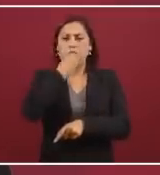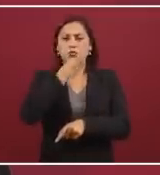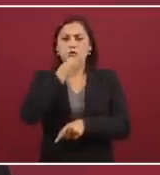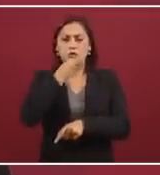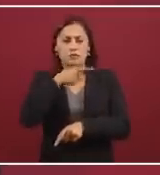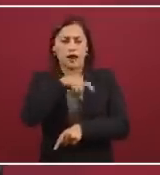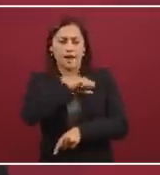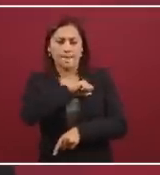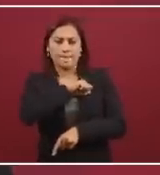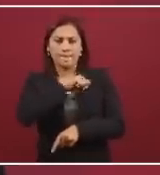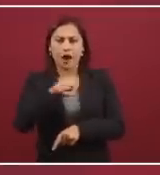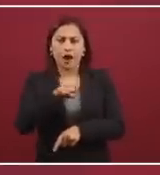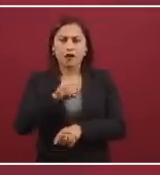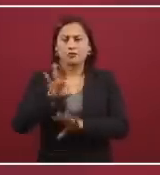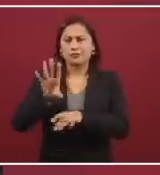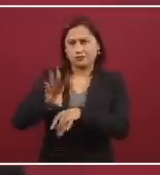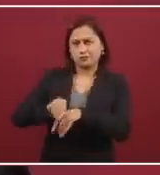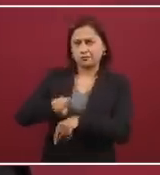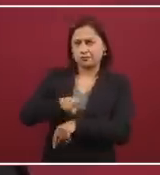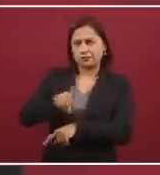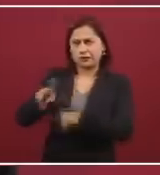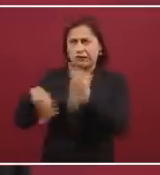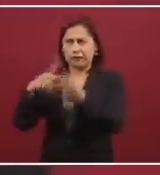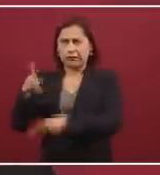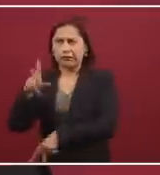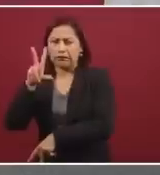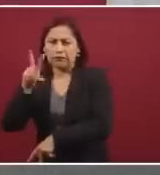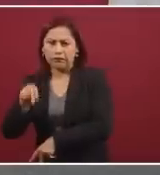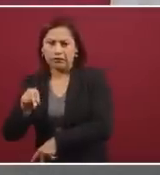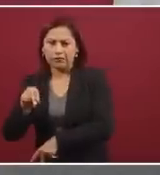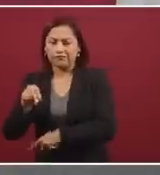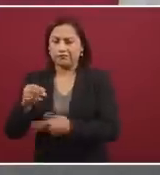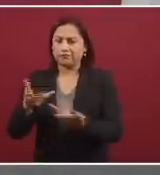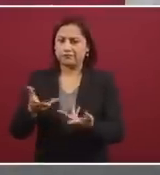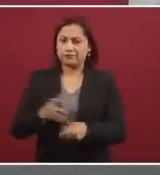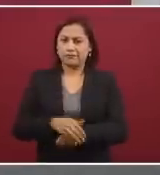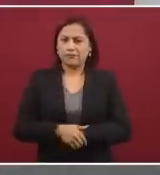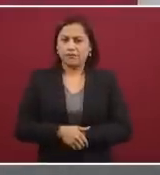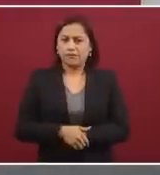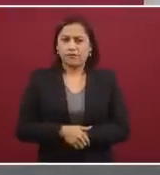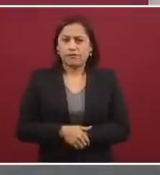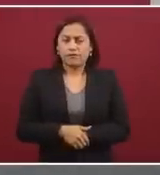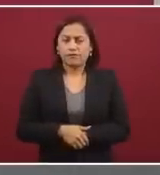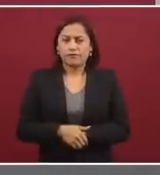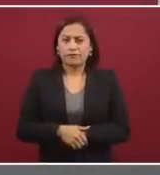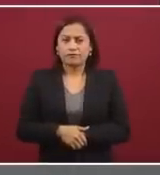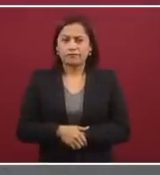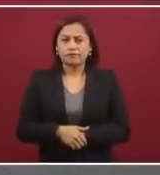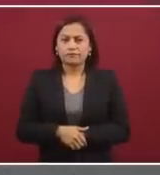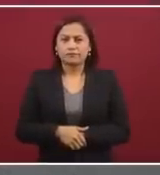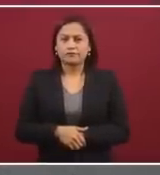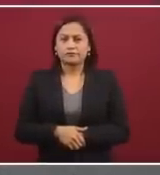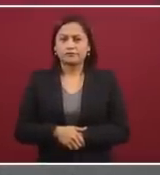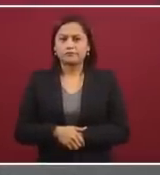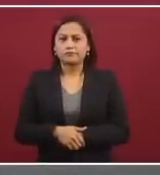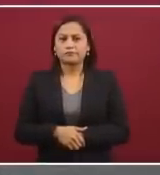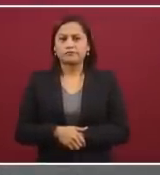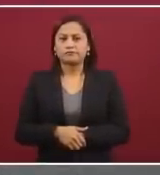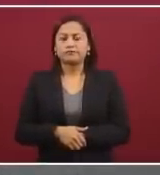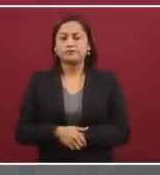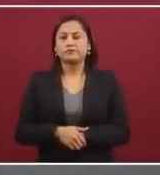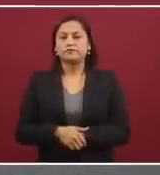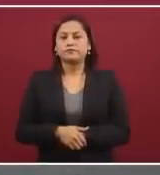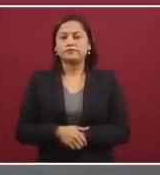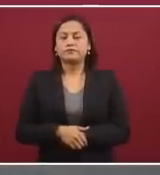no era para aprenderlo sino para que se presentara a declarar y le otorgan humo